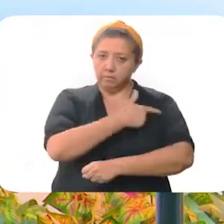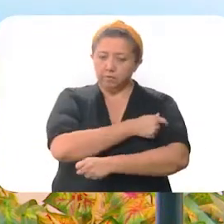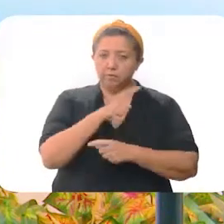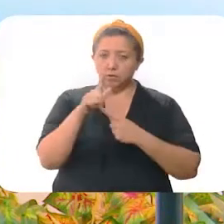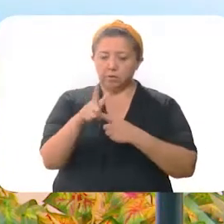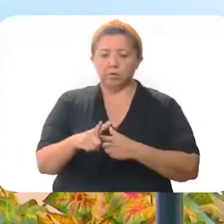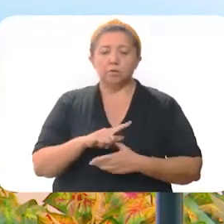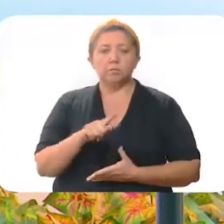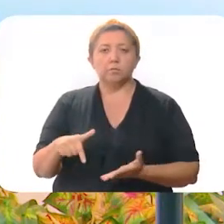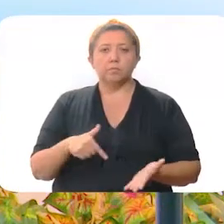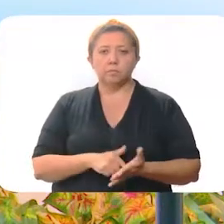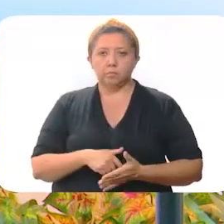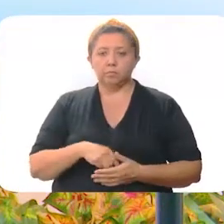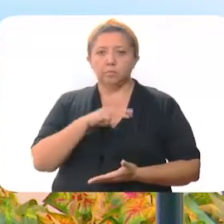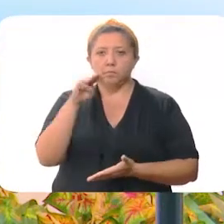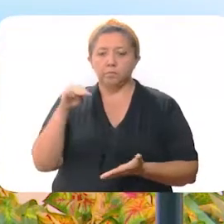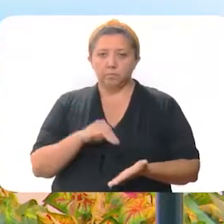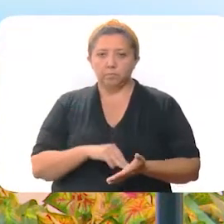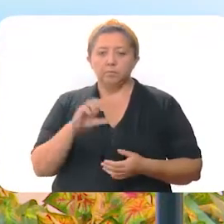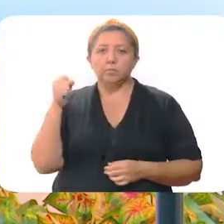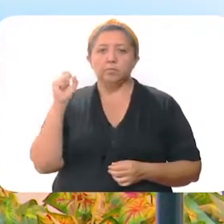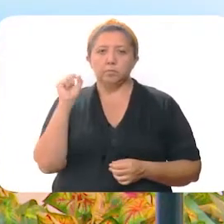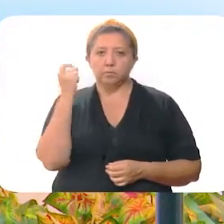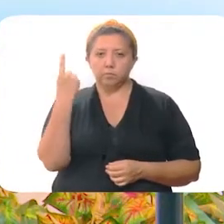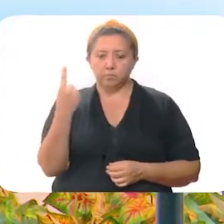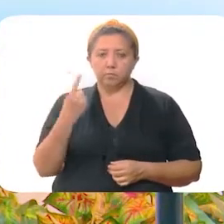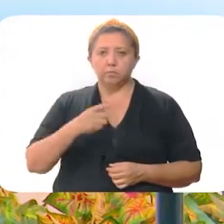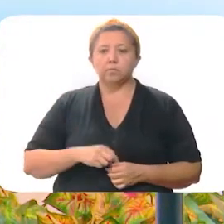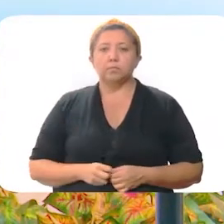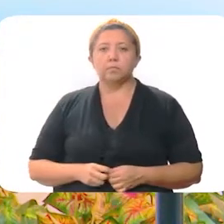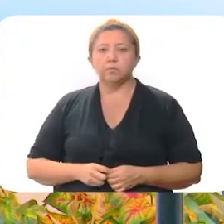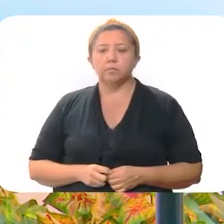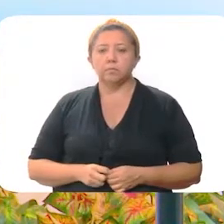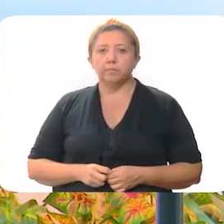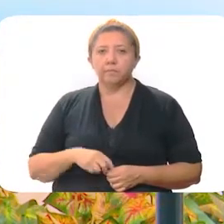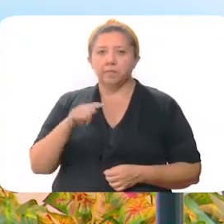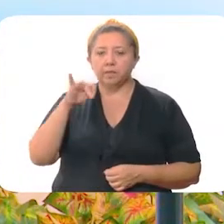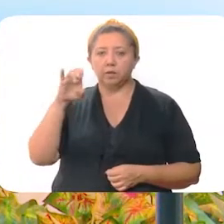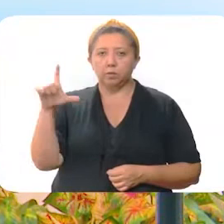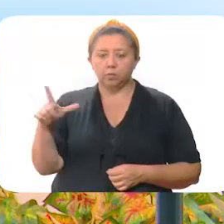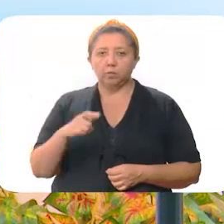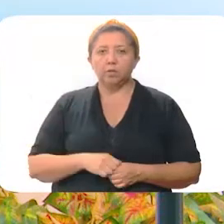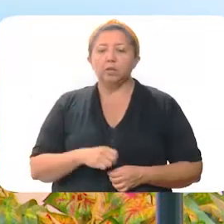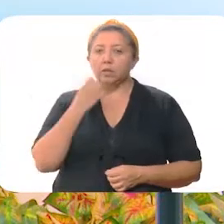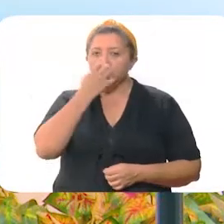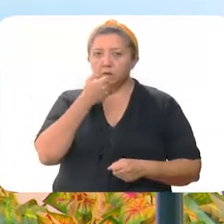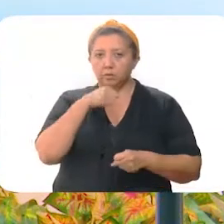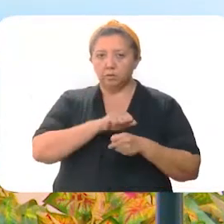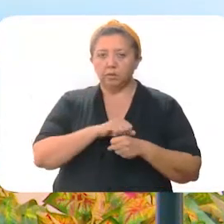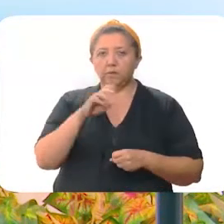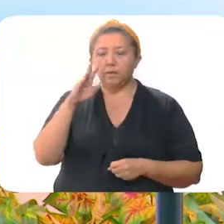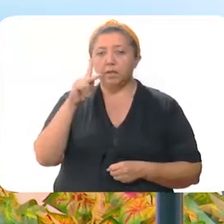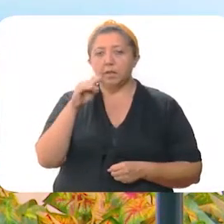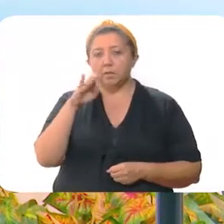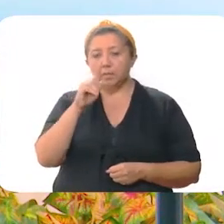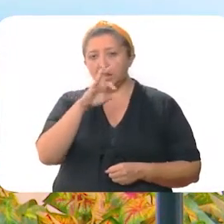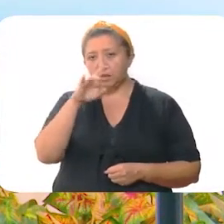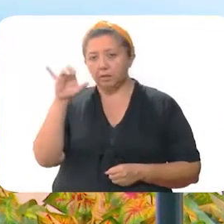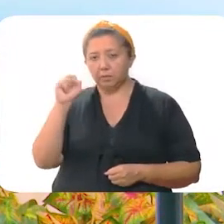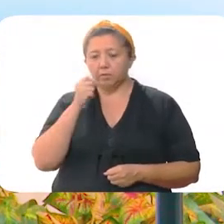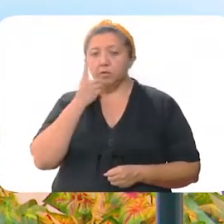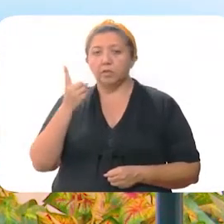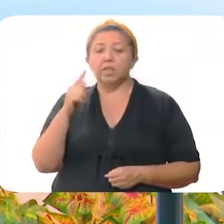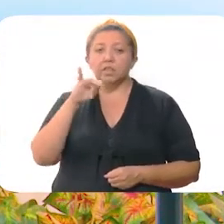en los siguientes macrocentros. En Mérida, en el Centro de Convenciones Yucatán Siglo XXI. En Ticul, en la Escuela Secundaria Felipe Carrillo Puerto.